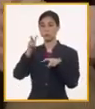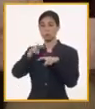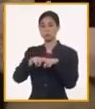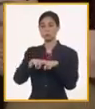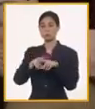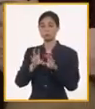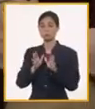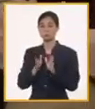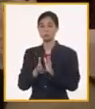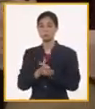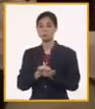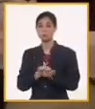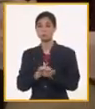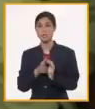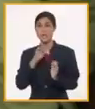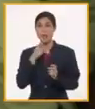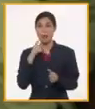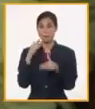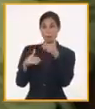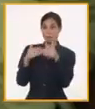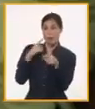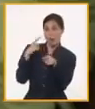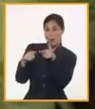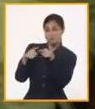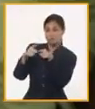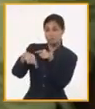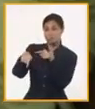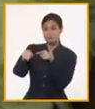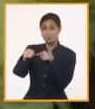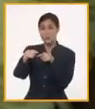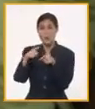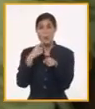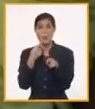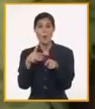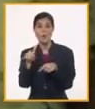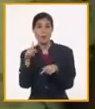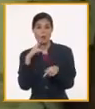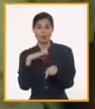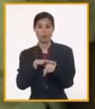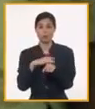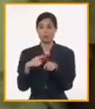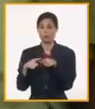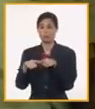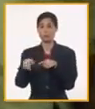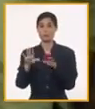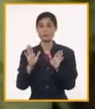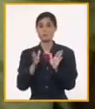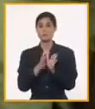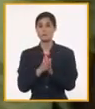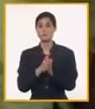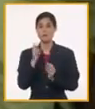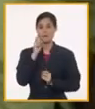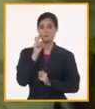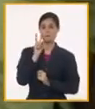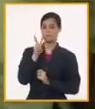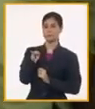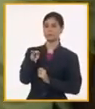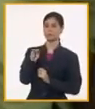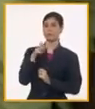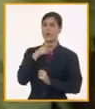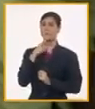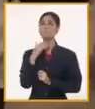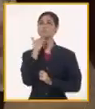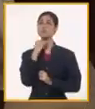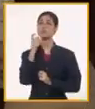estaba desarrollando toda esta trama de mi En su papá casa. llamar al hombre, veo que llega un oficial,